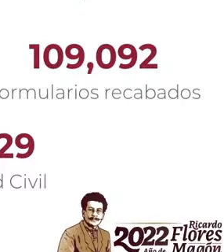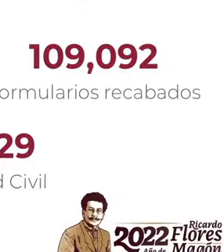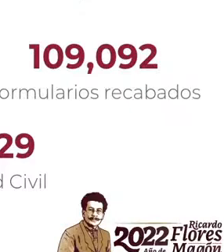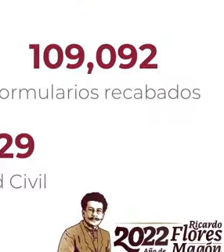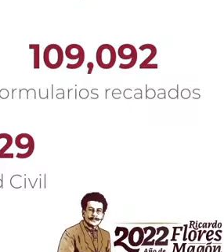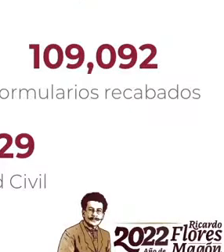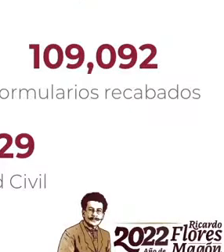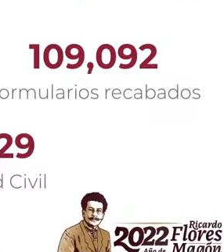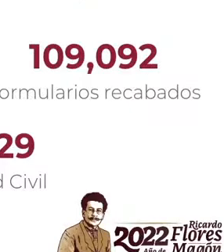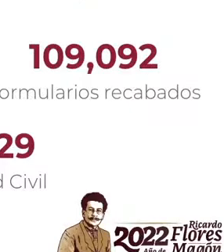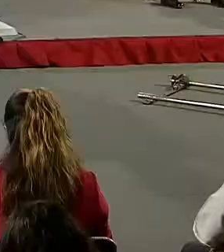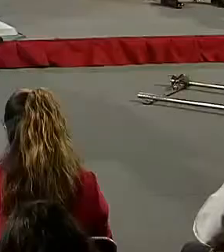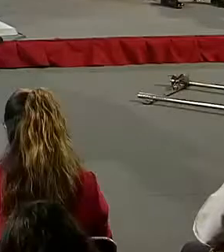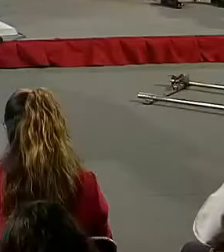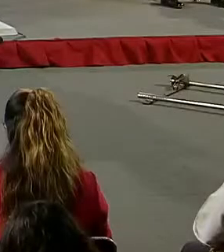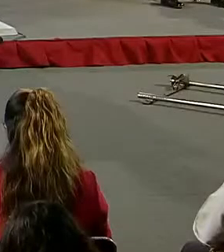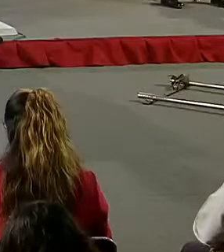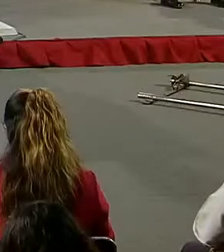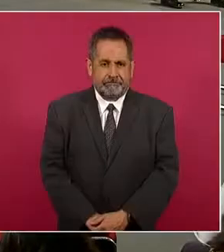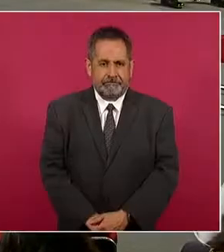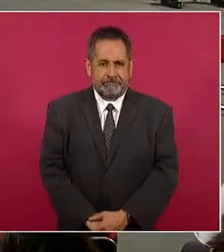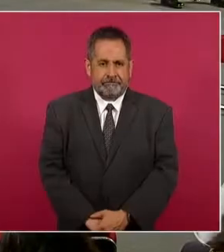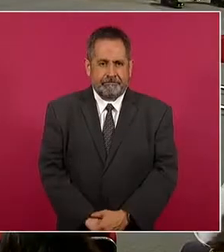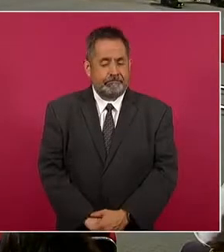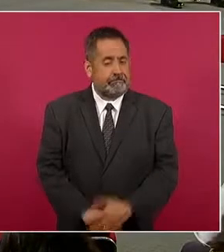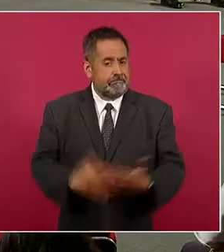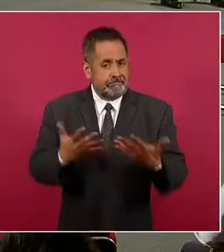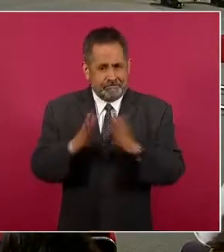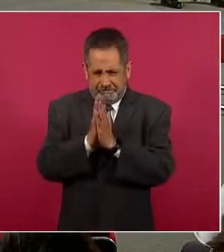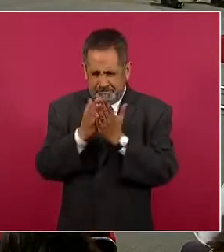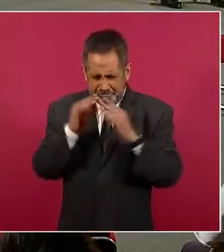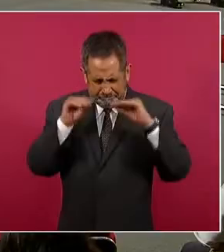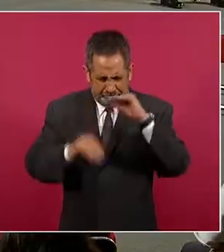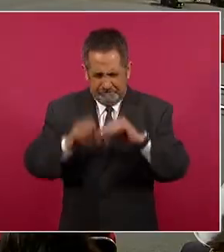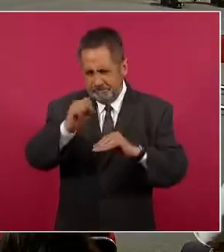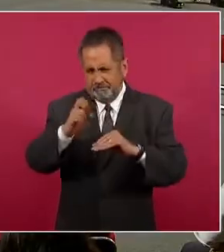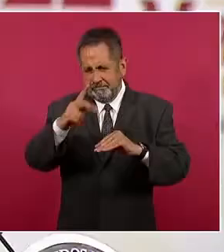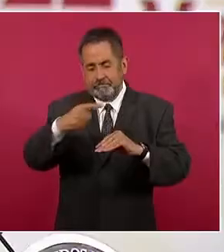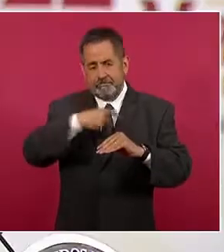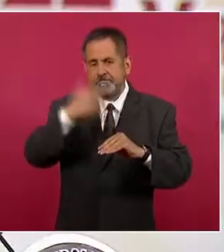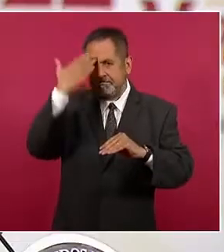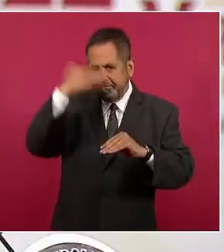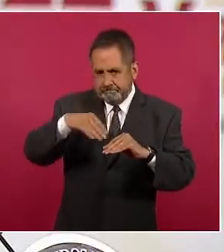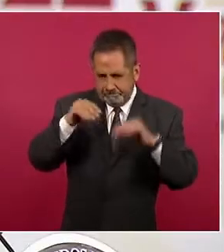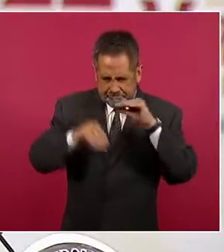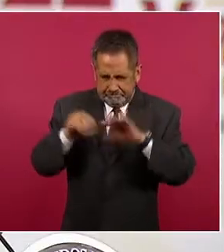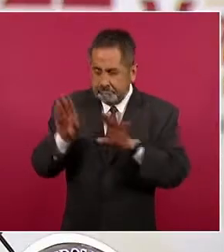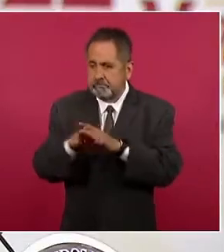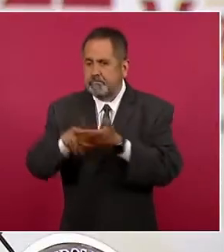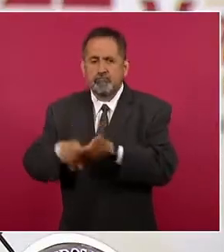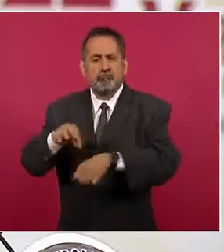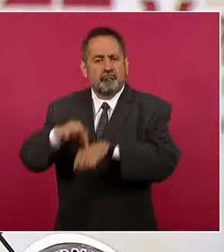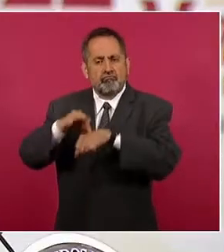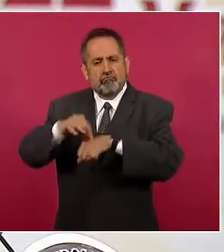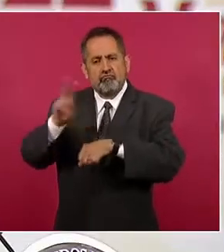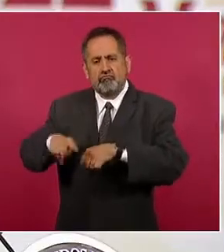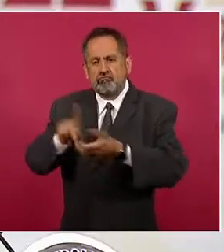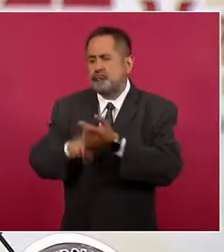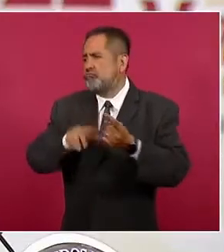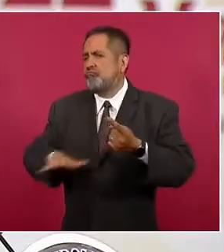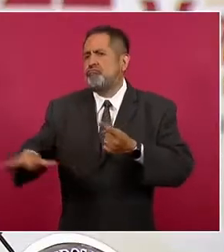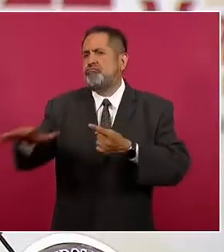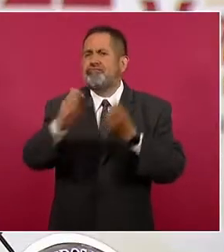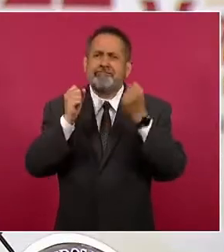de texto y el modelo educativo que el país requiere, porque solo ellos tienen el pulso de lo que acontece en cada una de las miles